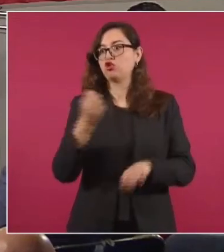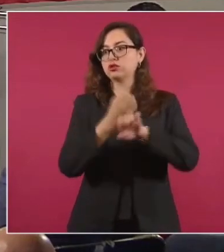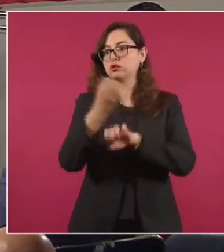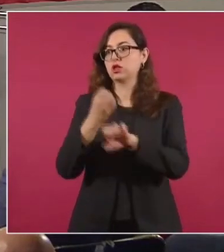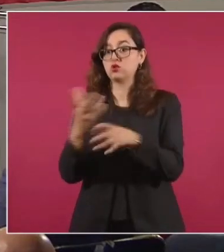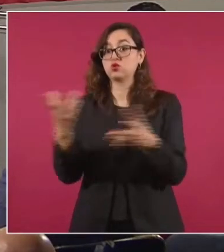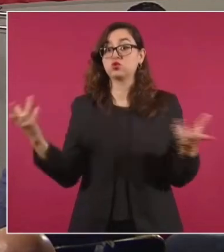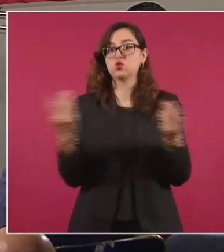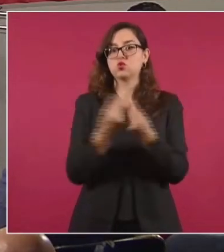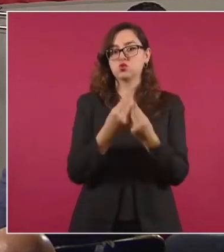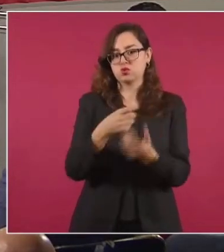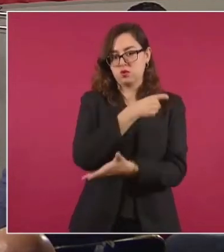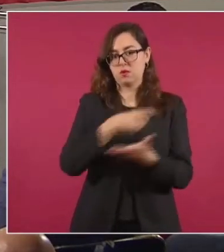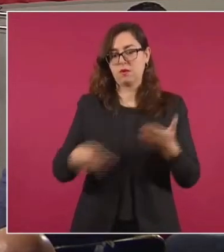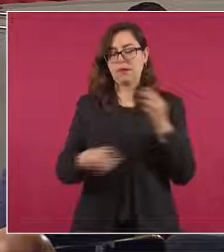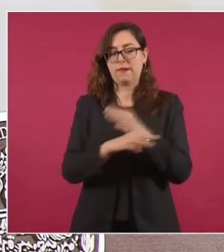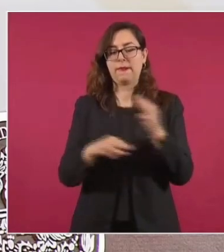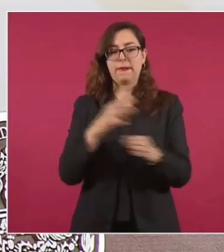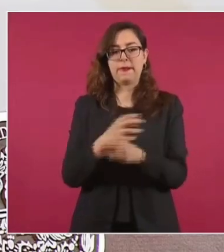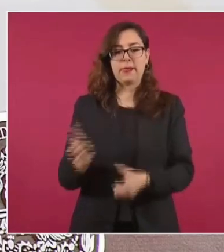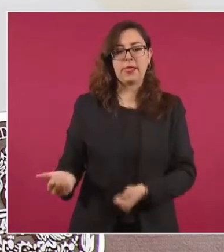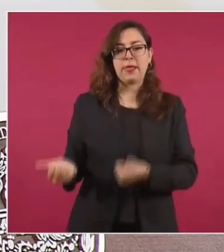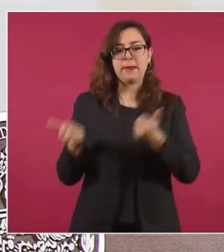pasamos de 73 al